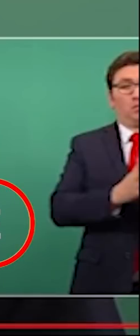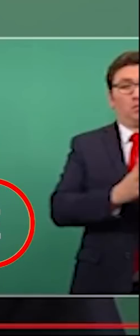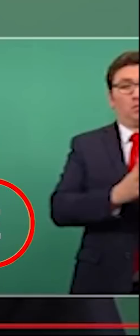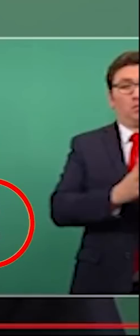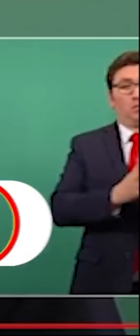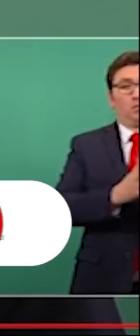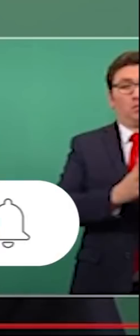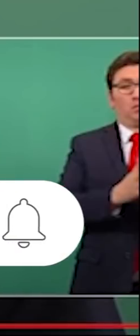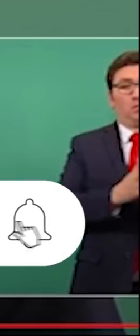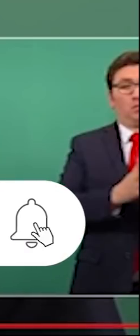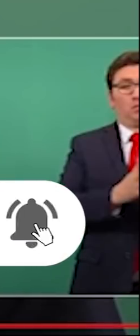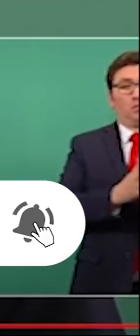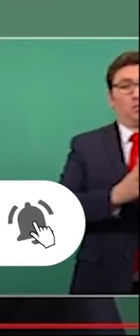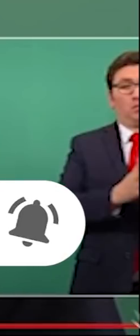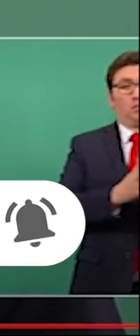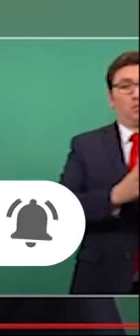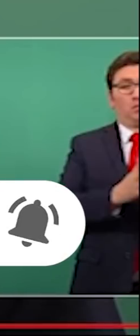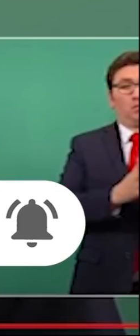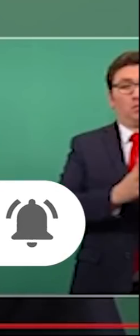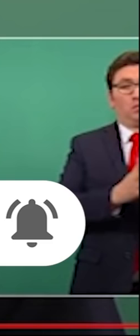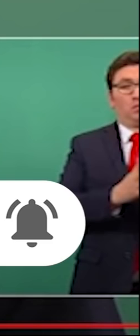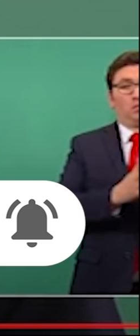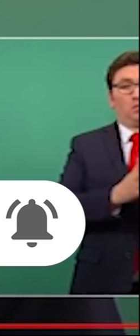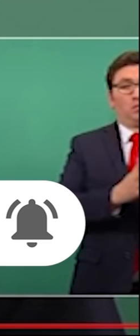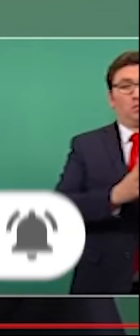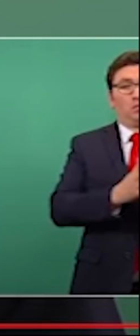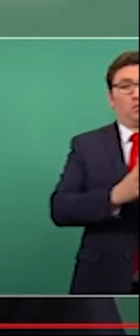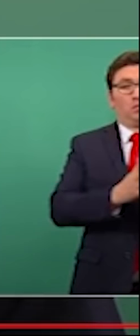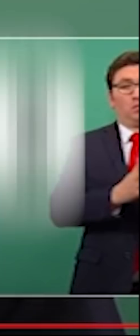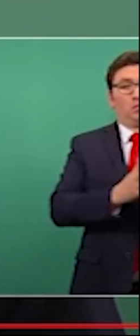Obrador, y como siempre, su opinión es muy importante. Déjenla aquí